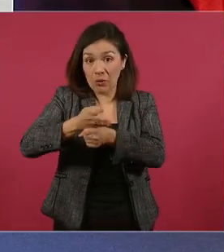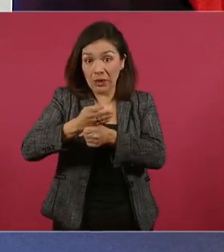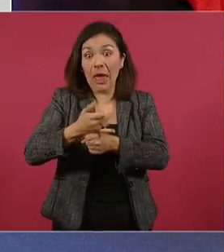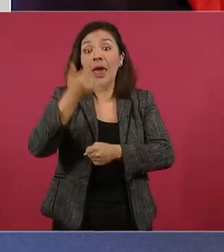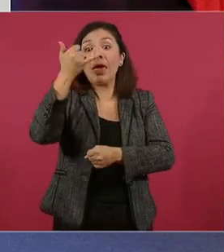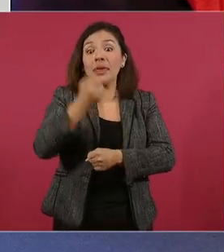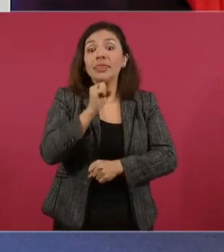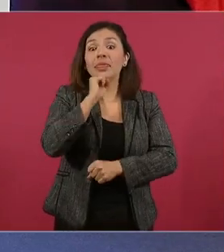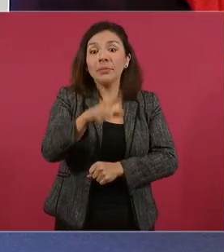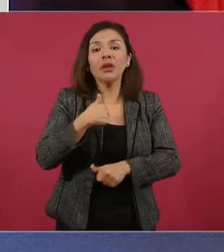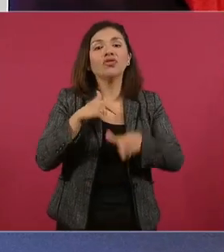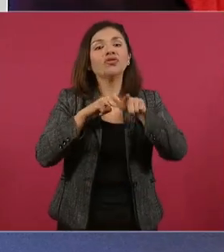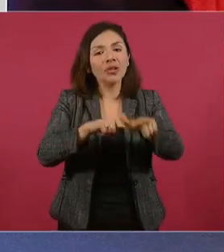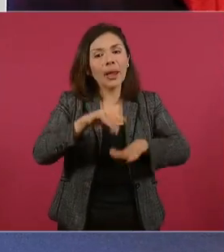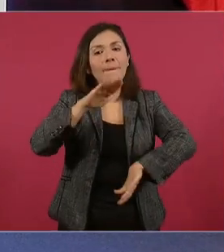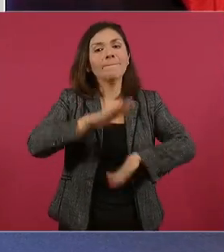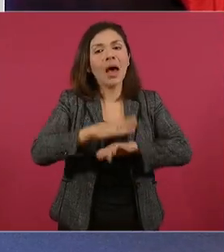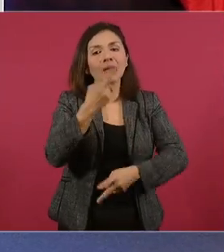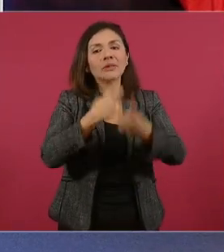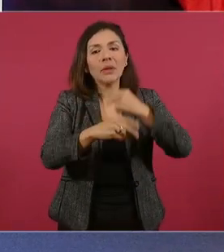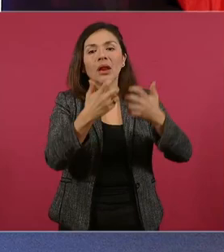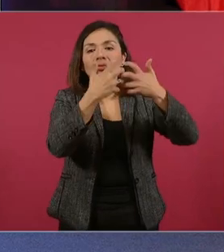vamos a seguir incrementando